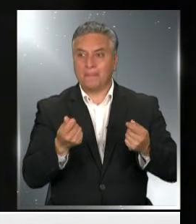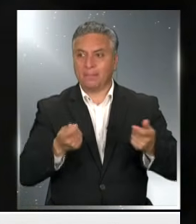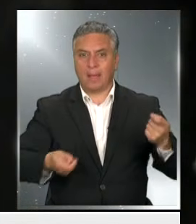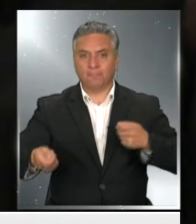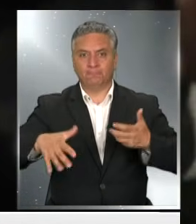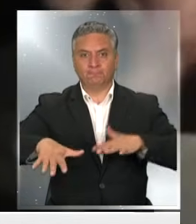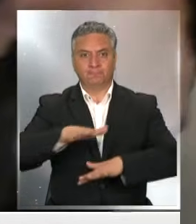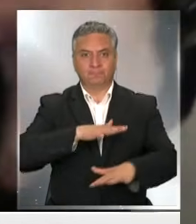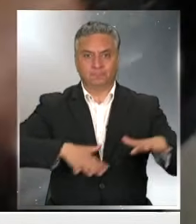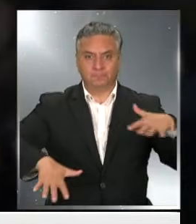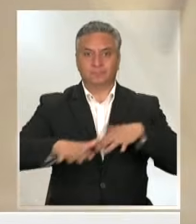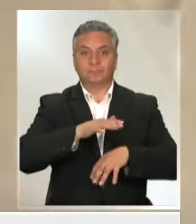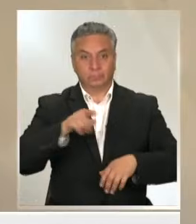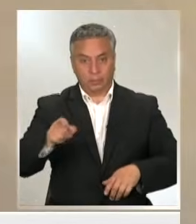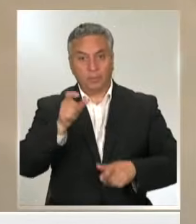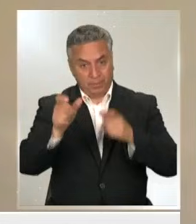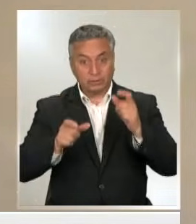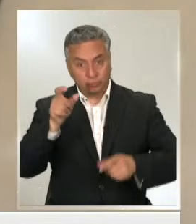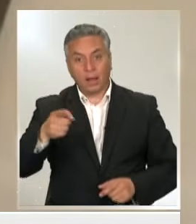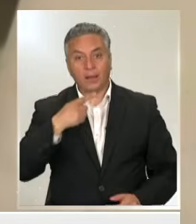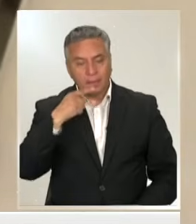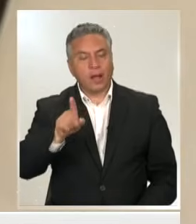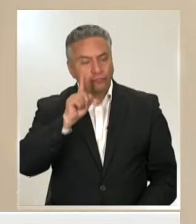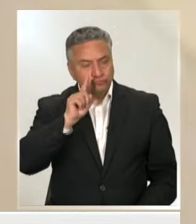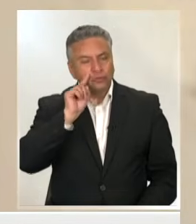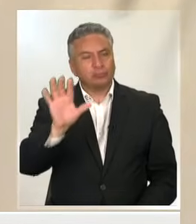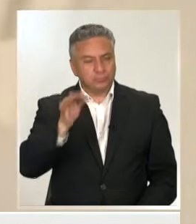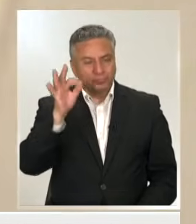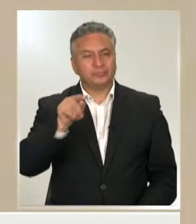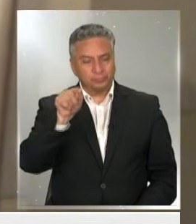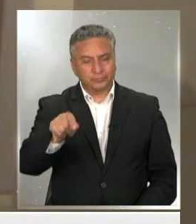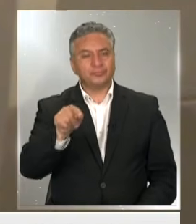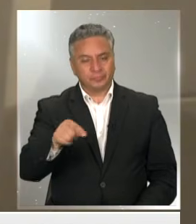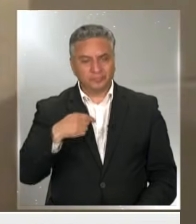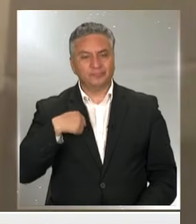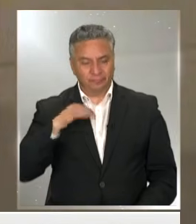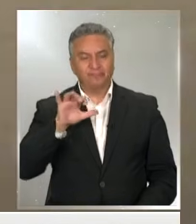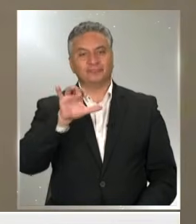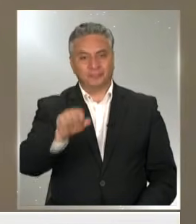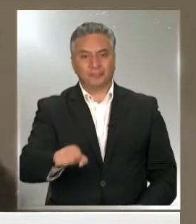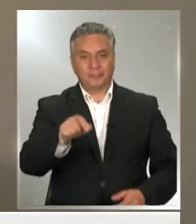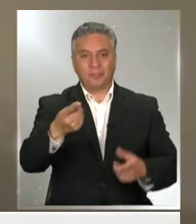ya que a juicio del persecutor habría indicios suficientes que indicarían que los